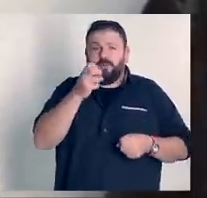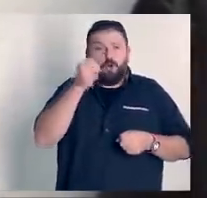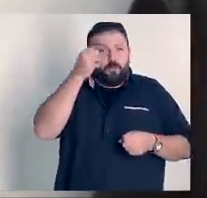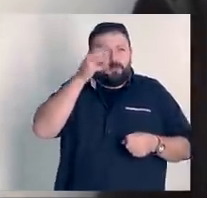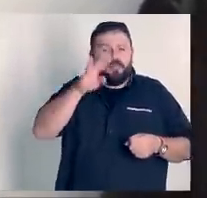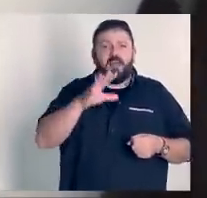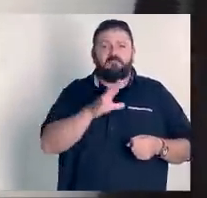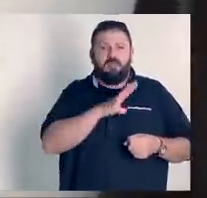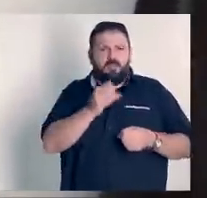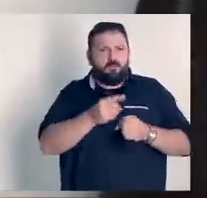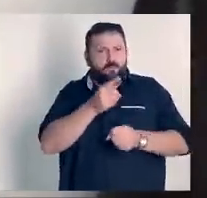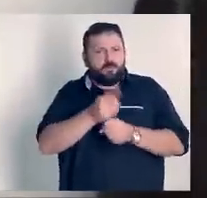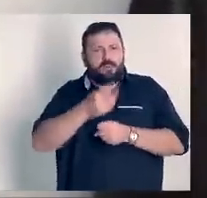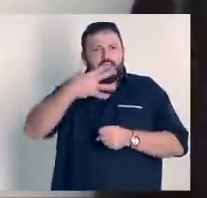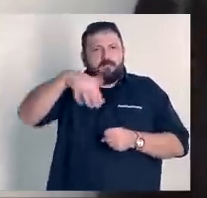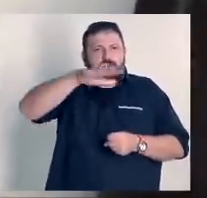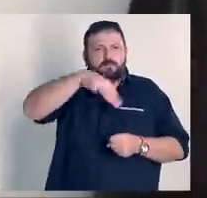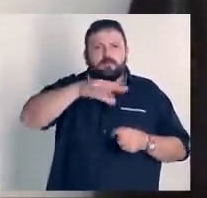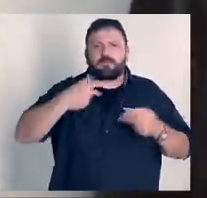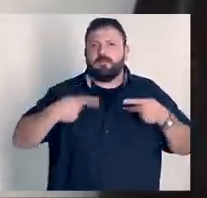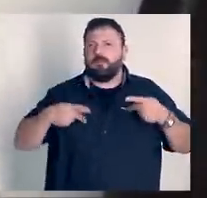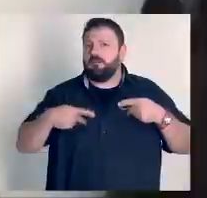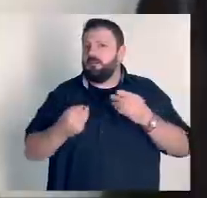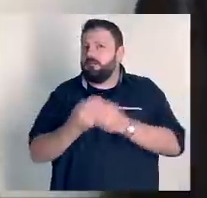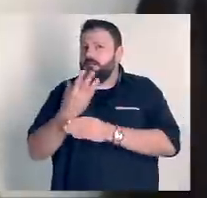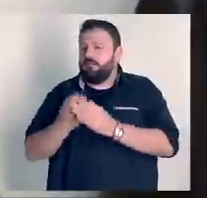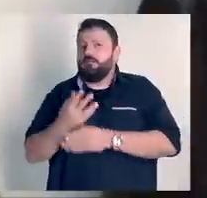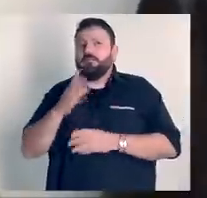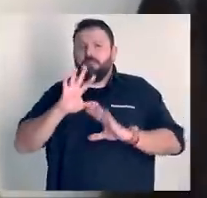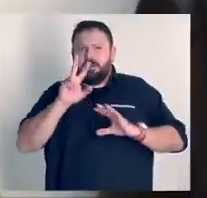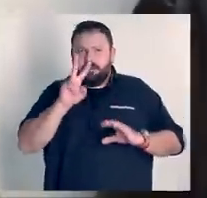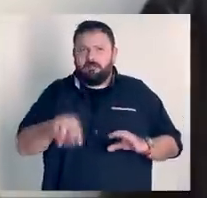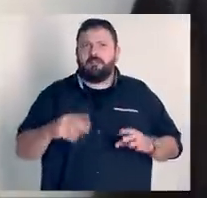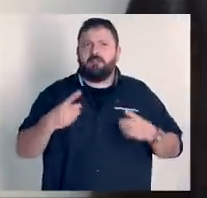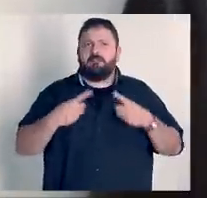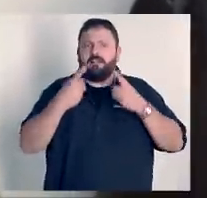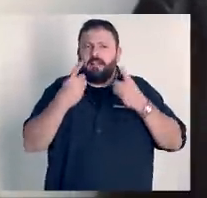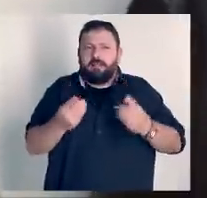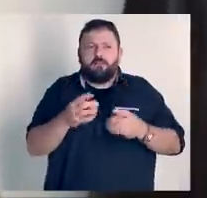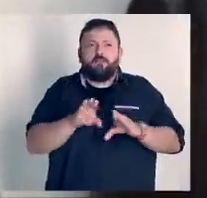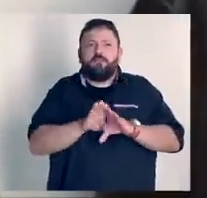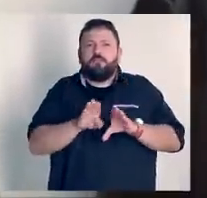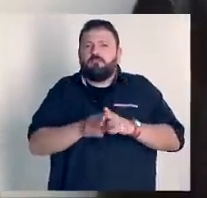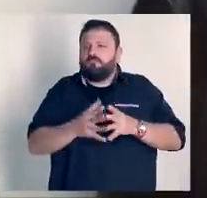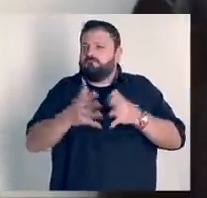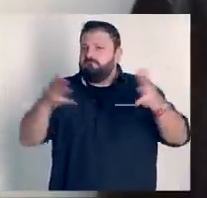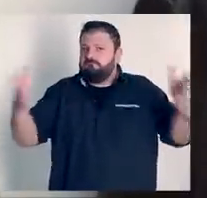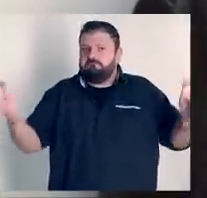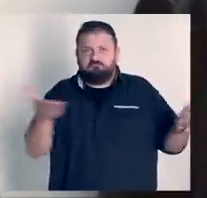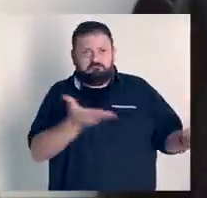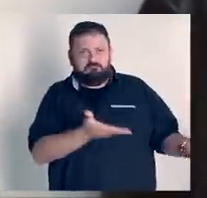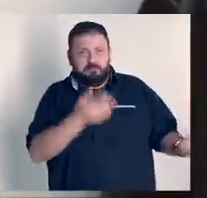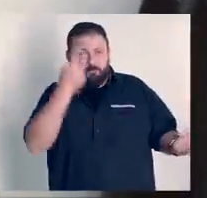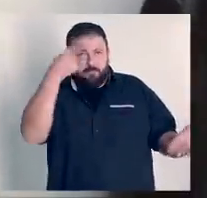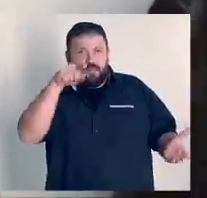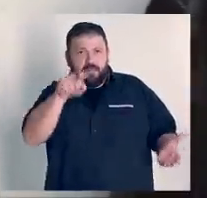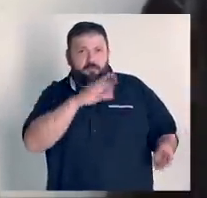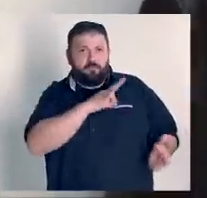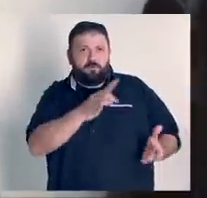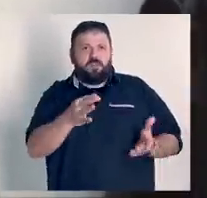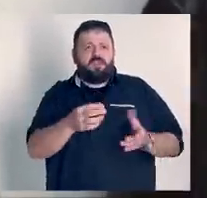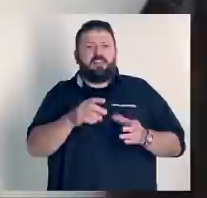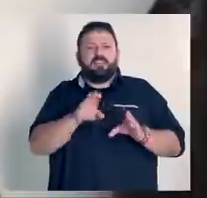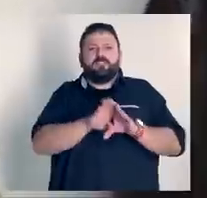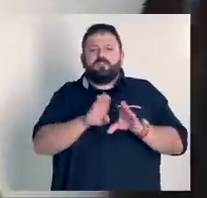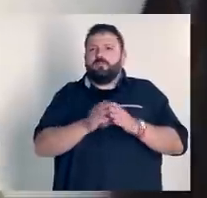gente nueva que está buscando, que se está dando la apertura para salirse de su zona